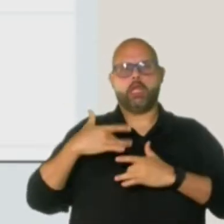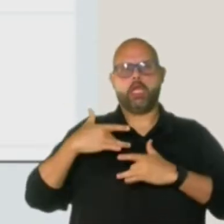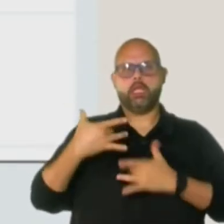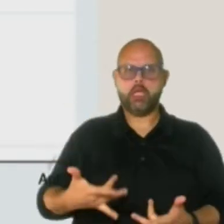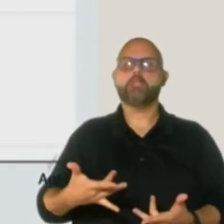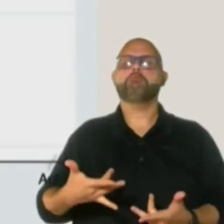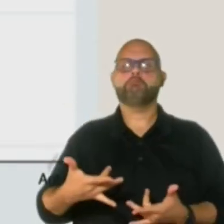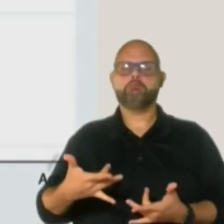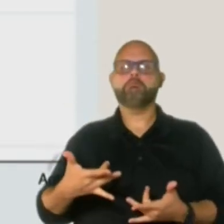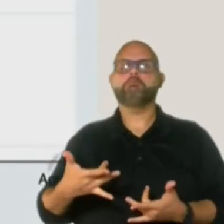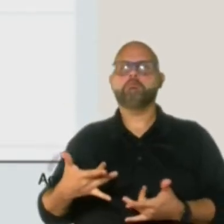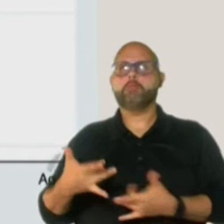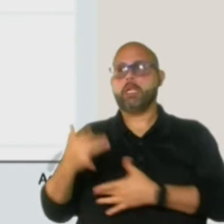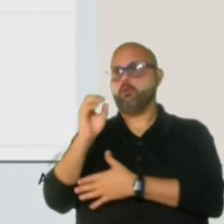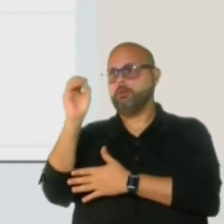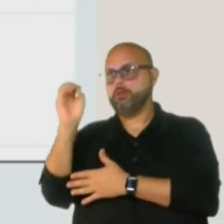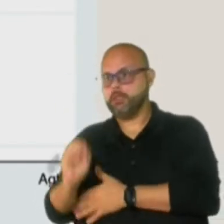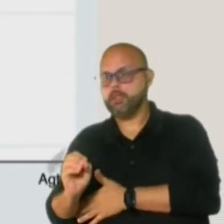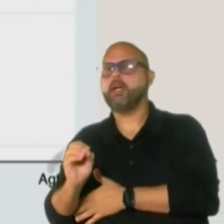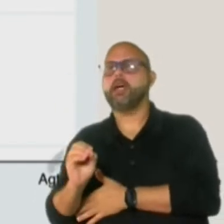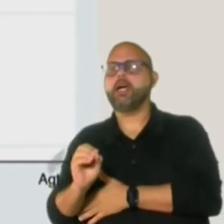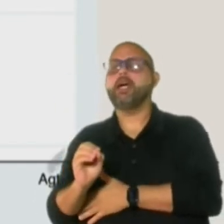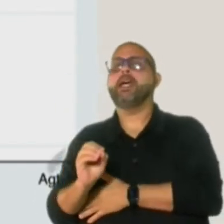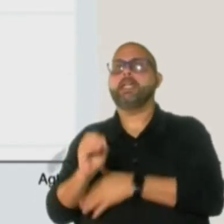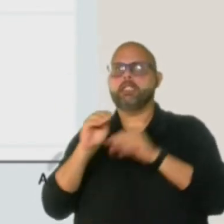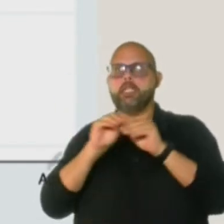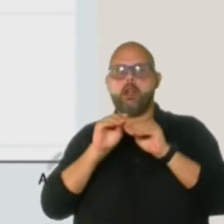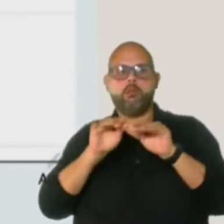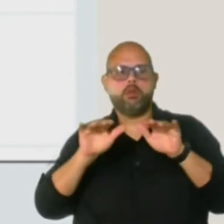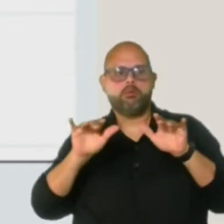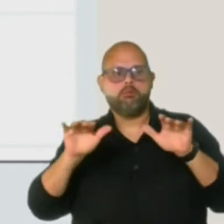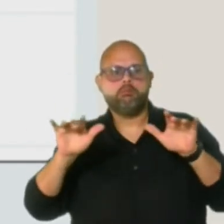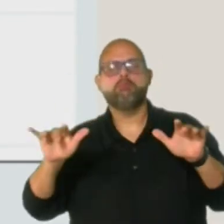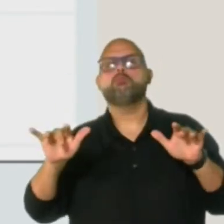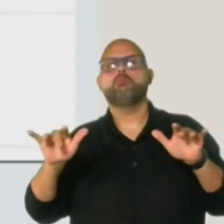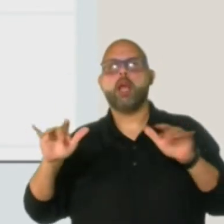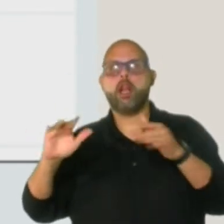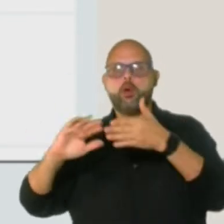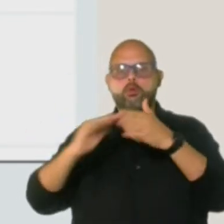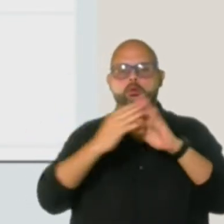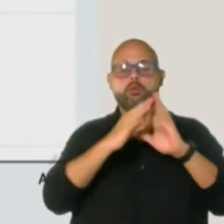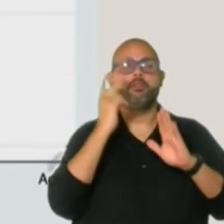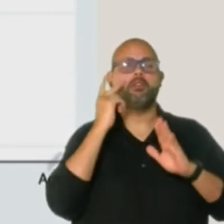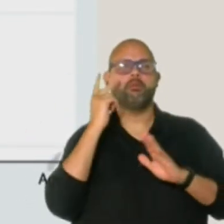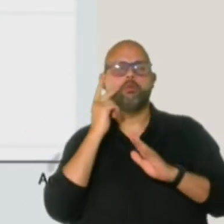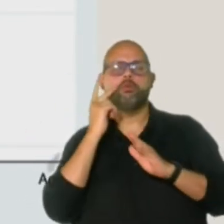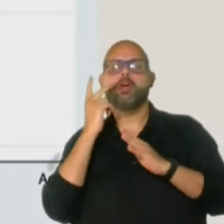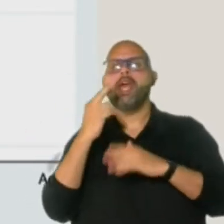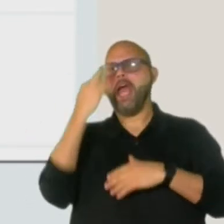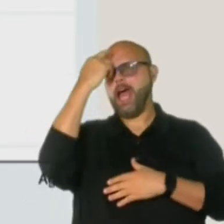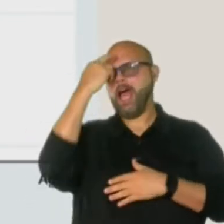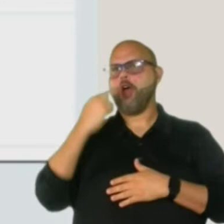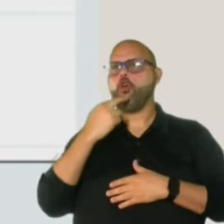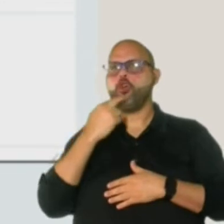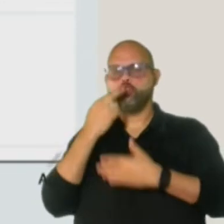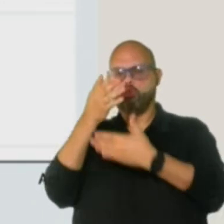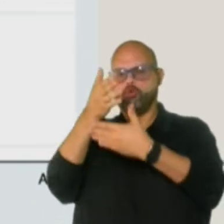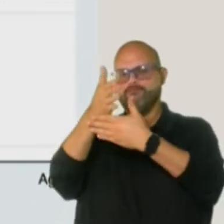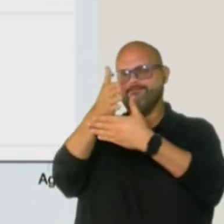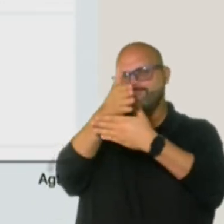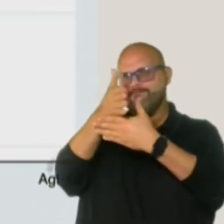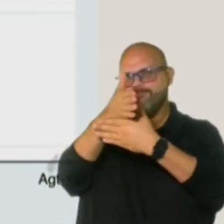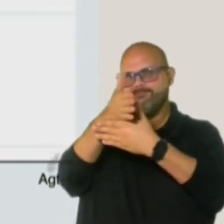de probabilidad de transmisión en la comunidad, vemos que para mediados de agosto, de seguir esta